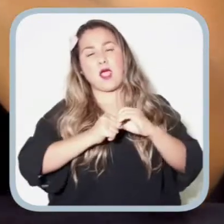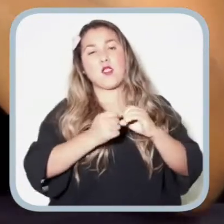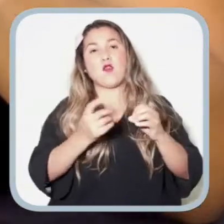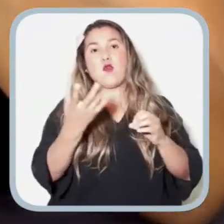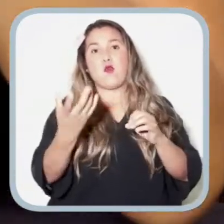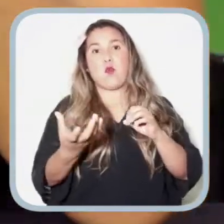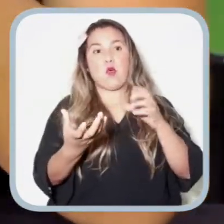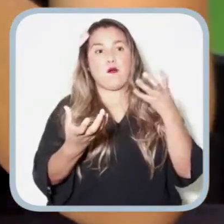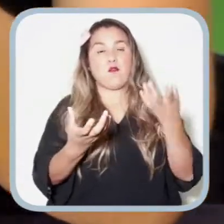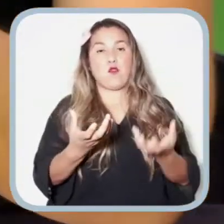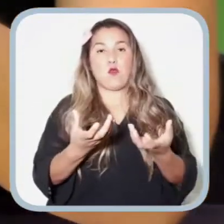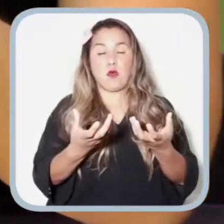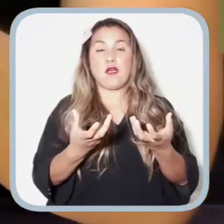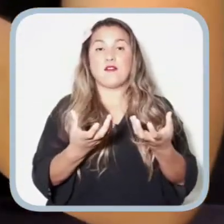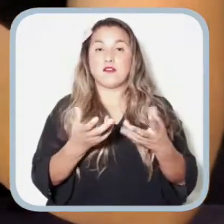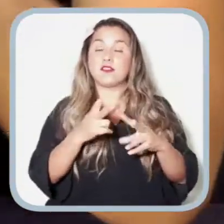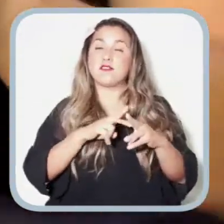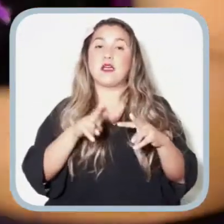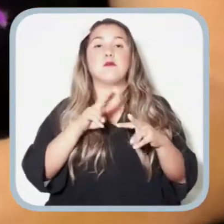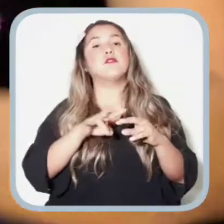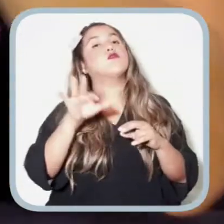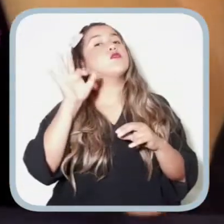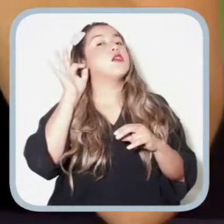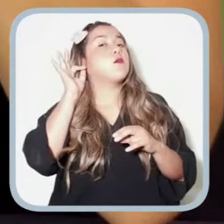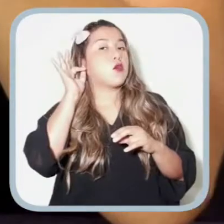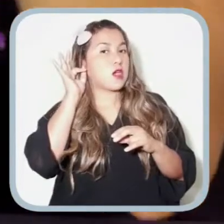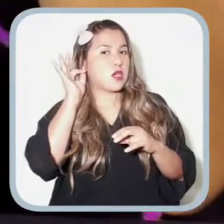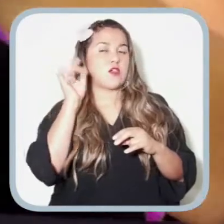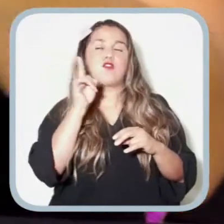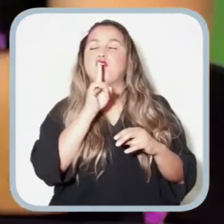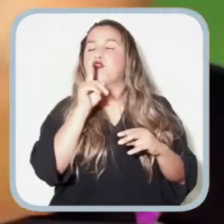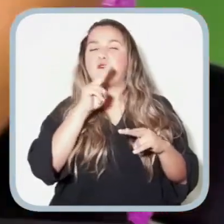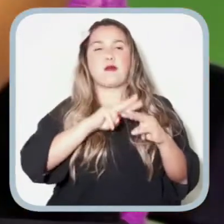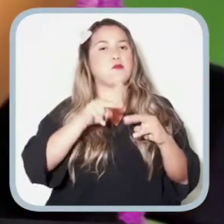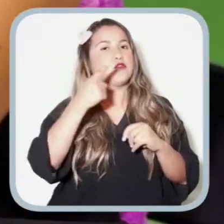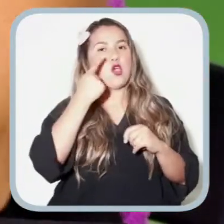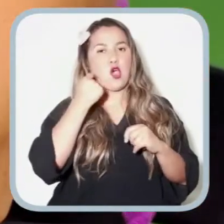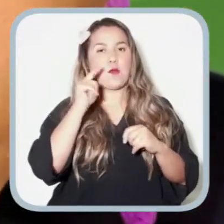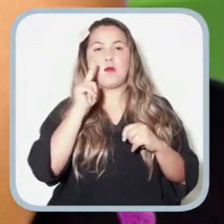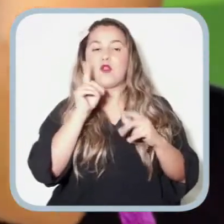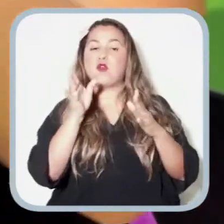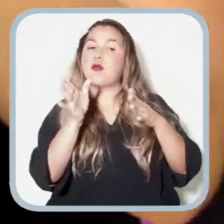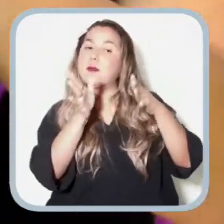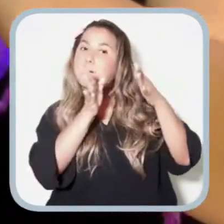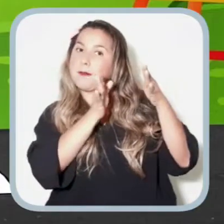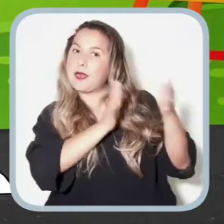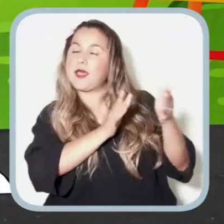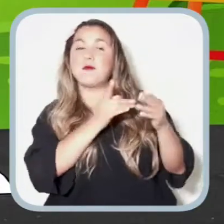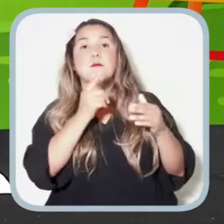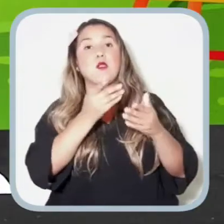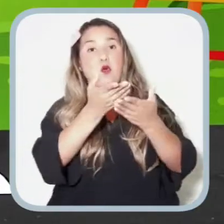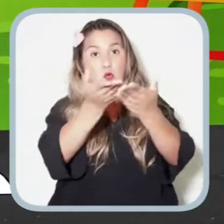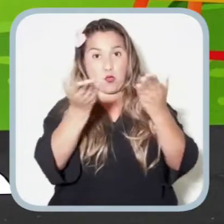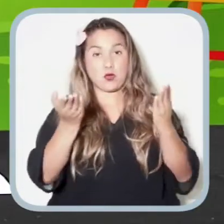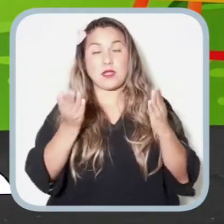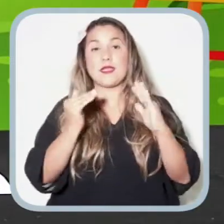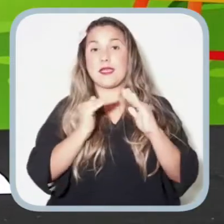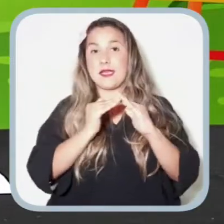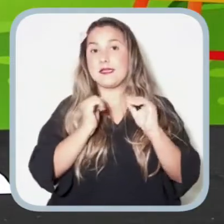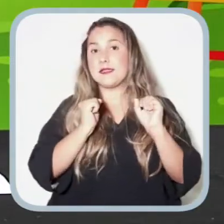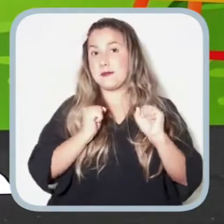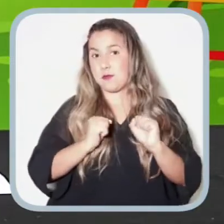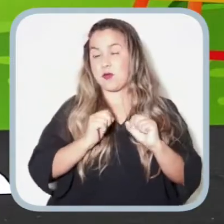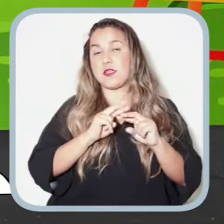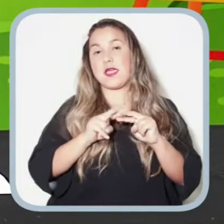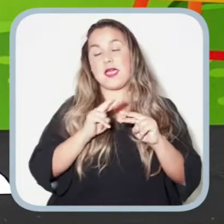cóndor así que vamos a hacer a una señora contra nos vamos a hacer esta vez al macho vamos a dejar por allá pero ustedes en casa pueden